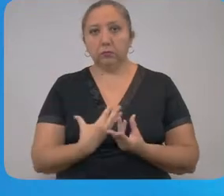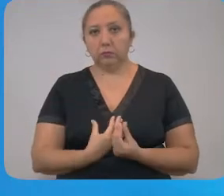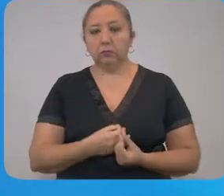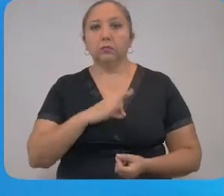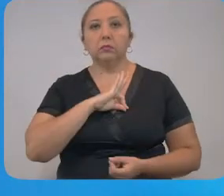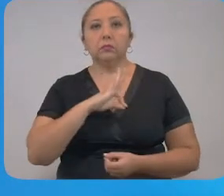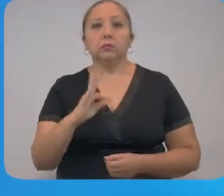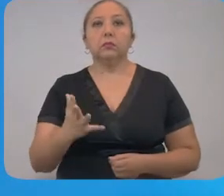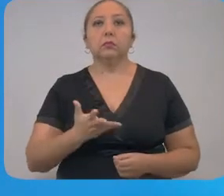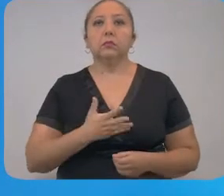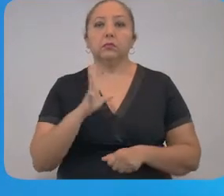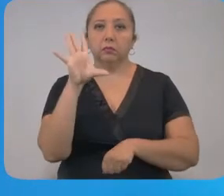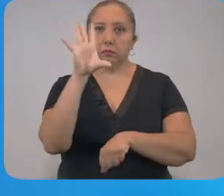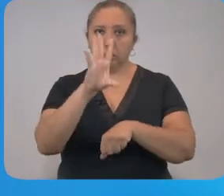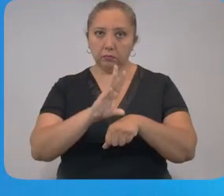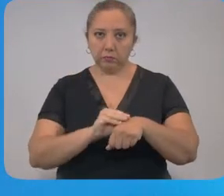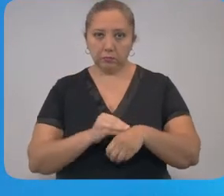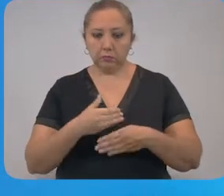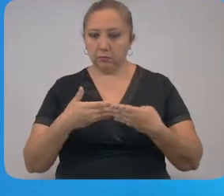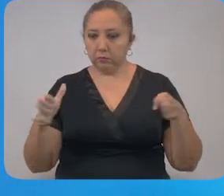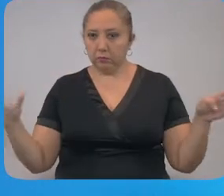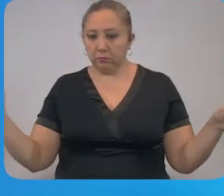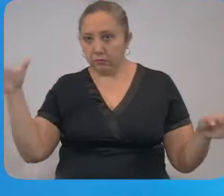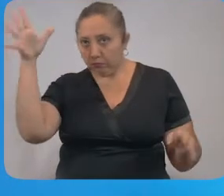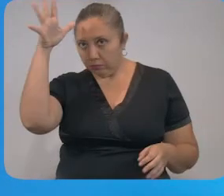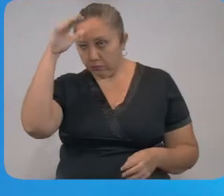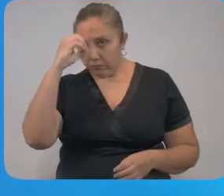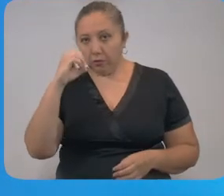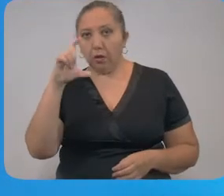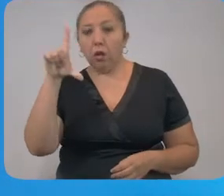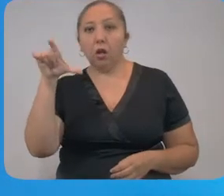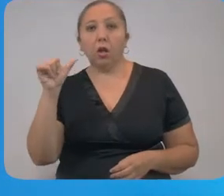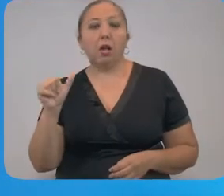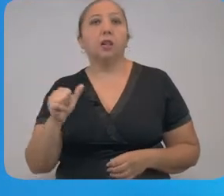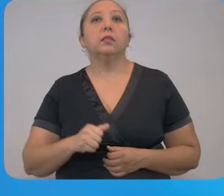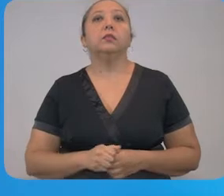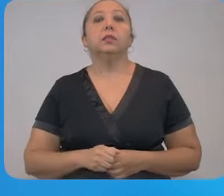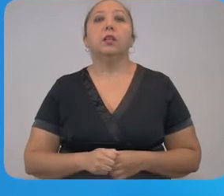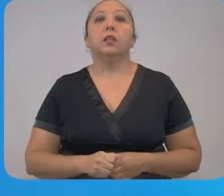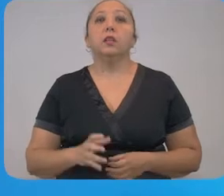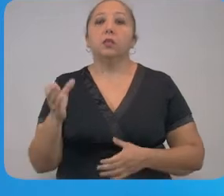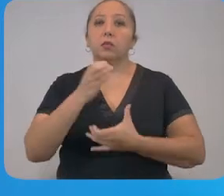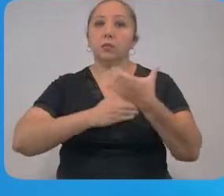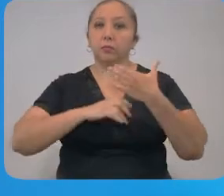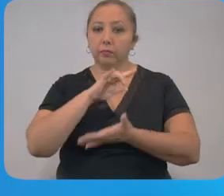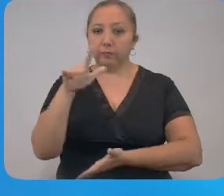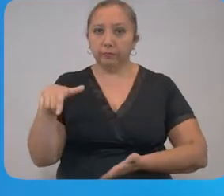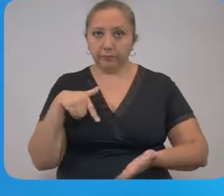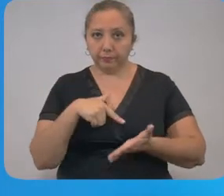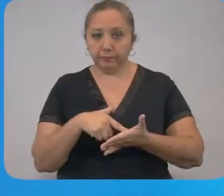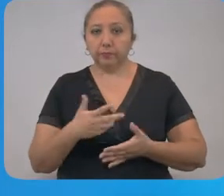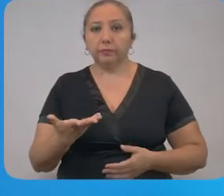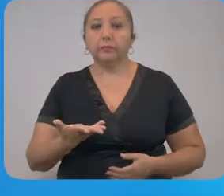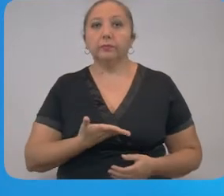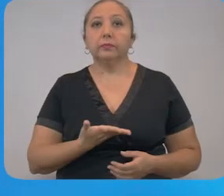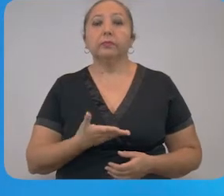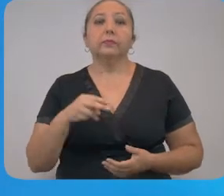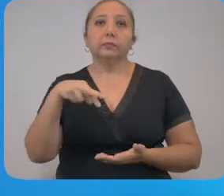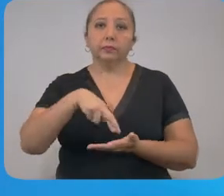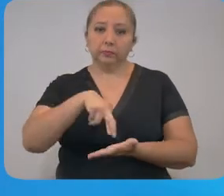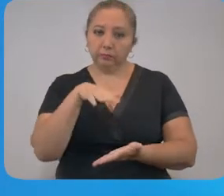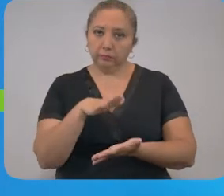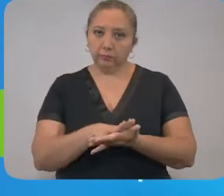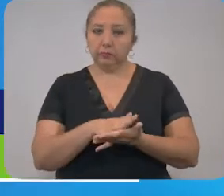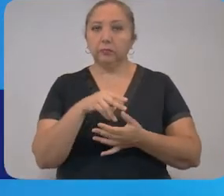para poder contar con permiso de reapertura de acuerdo a la ola que les corresponda, los comercios y establecimientos deben inscribirse en